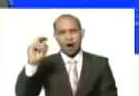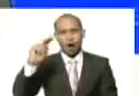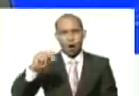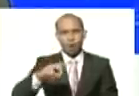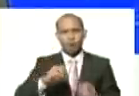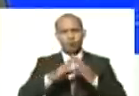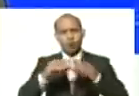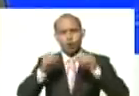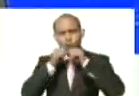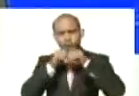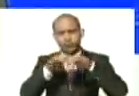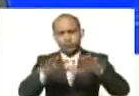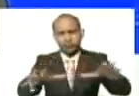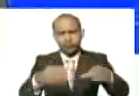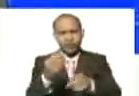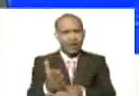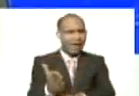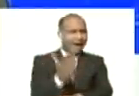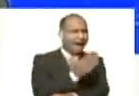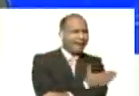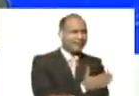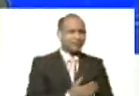difundimos